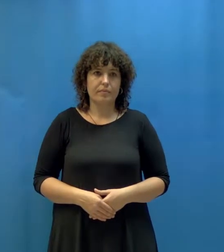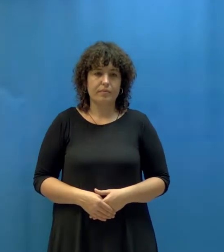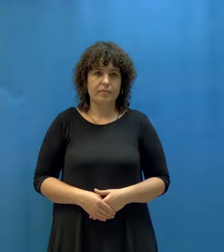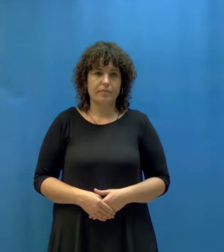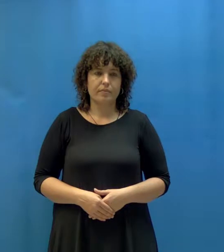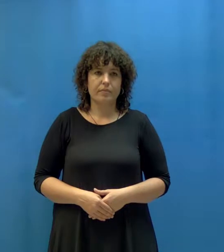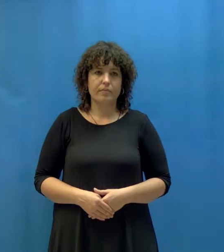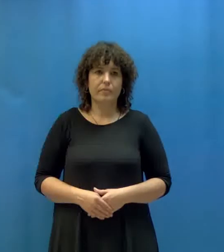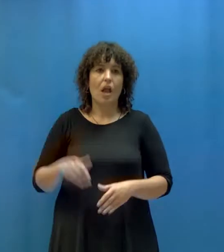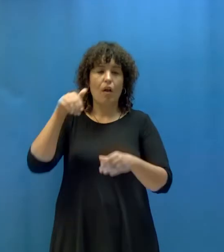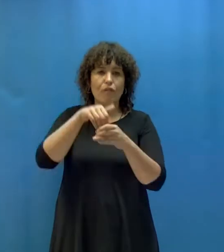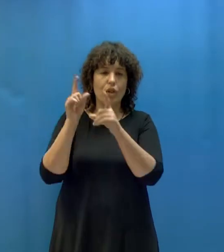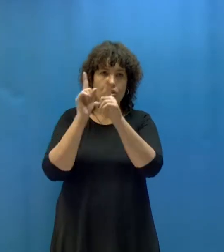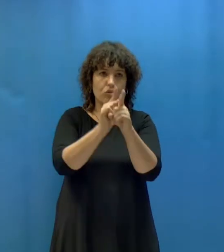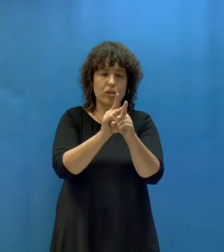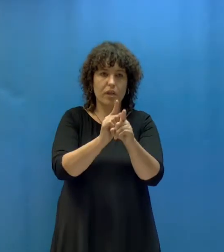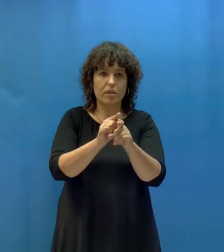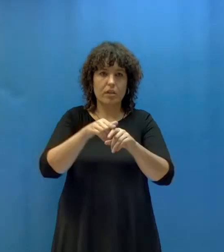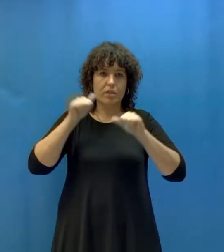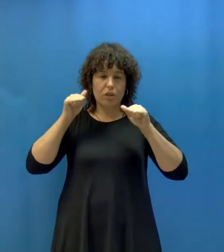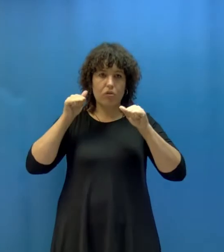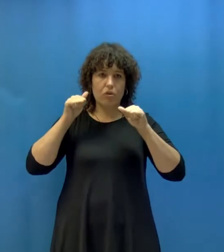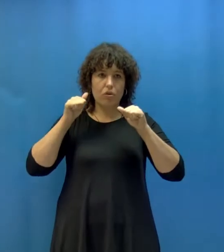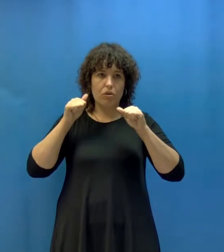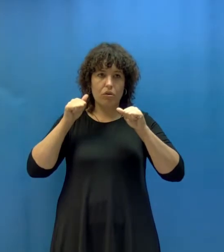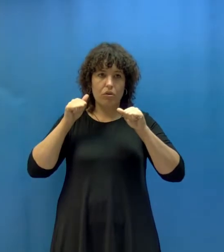Vots en contra? Abstencions? I 4.